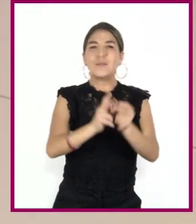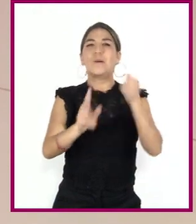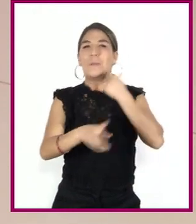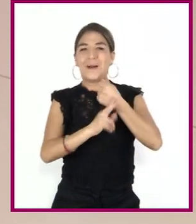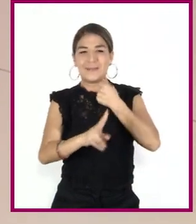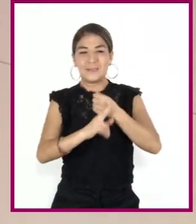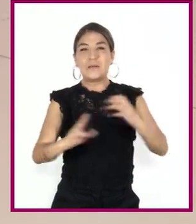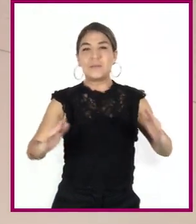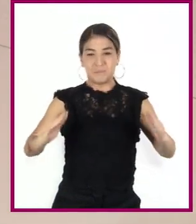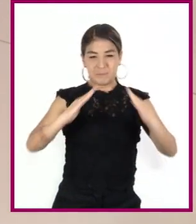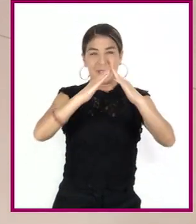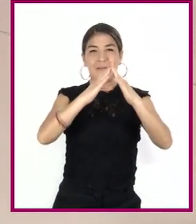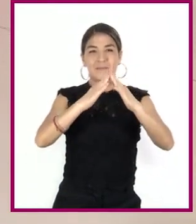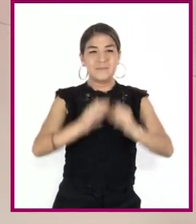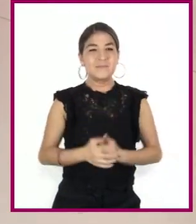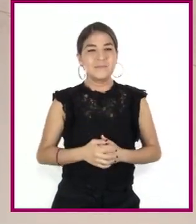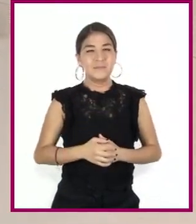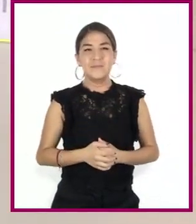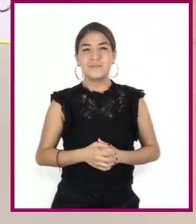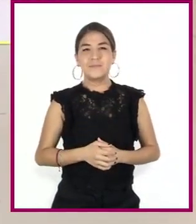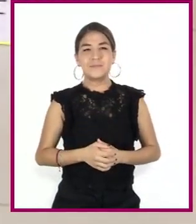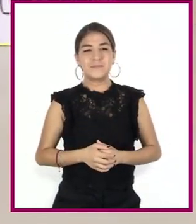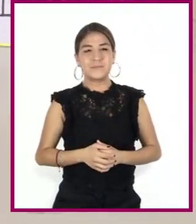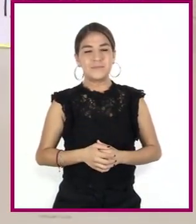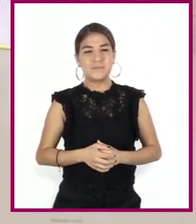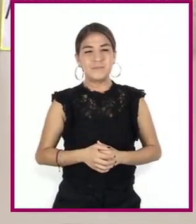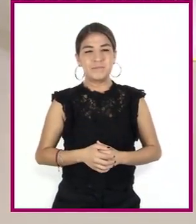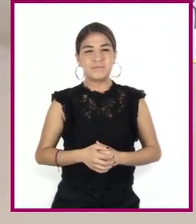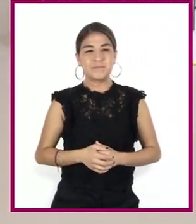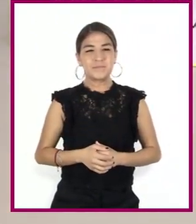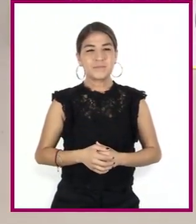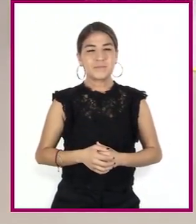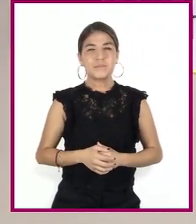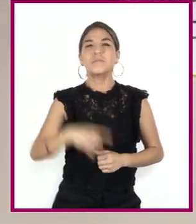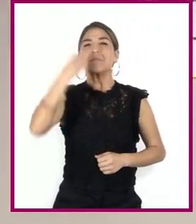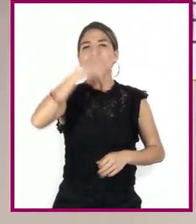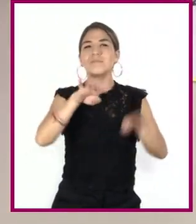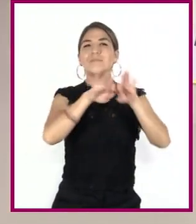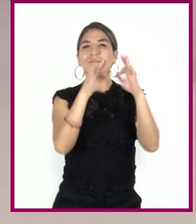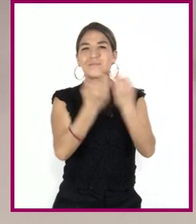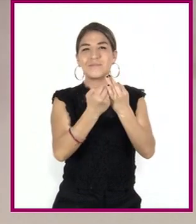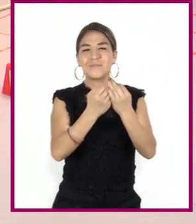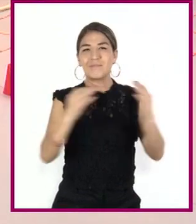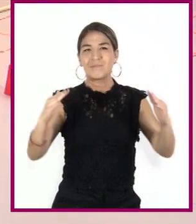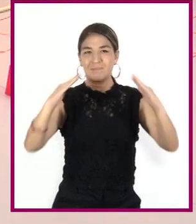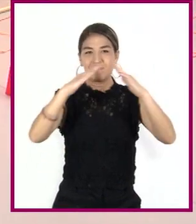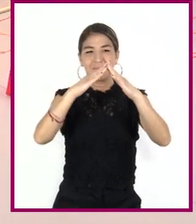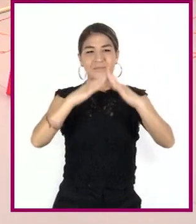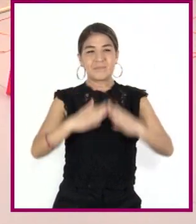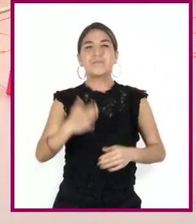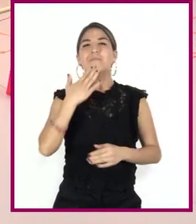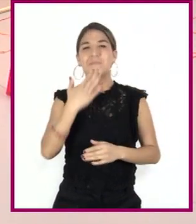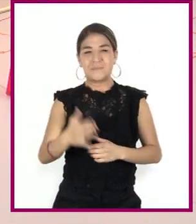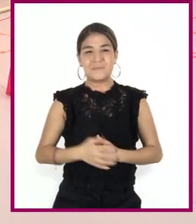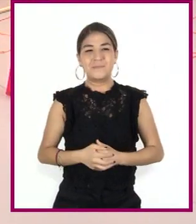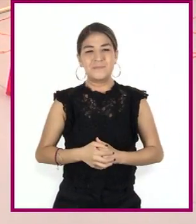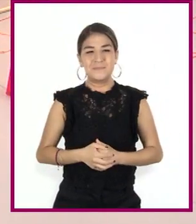Y tienen que usar todos los materiales para formar la pirámide. Perfecto.